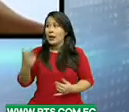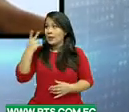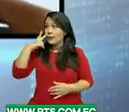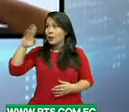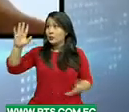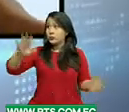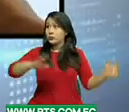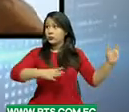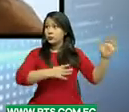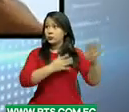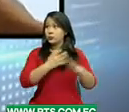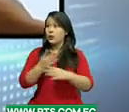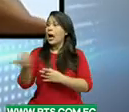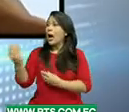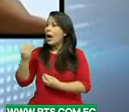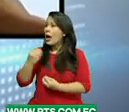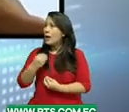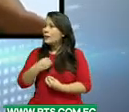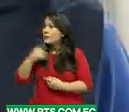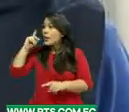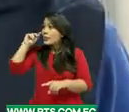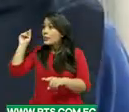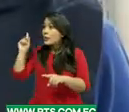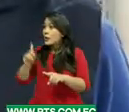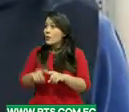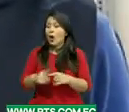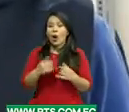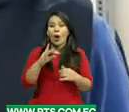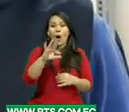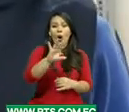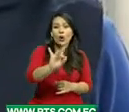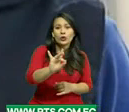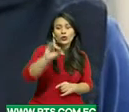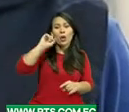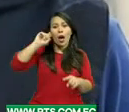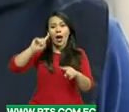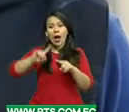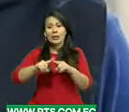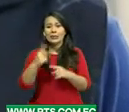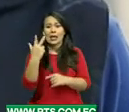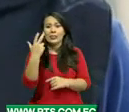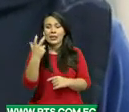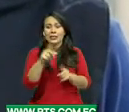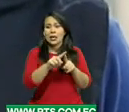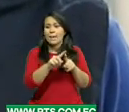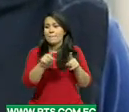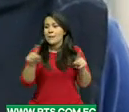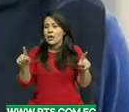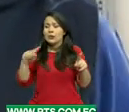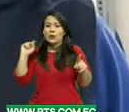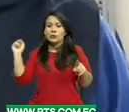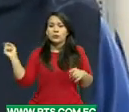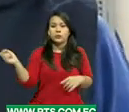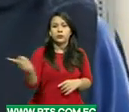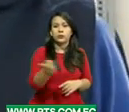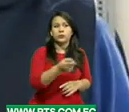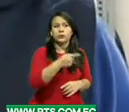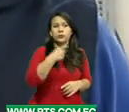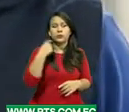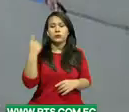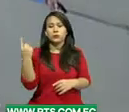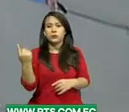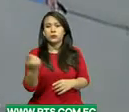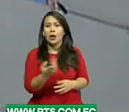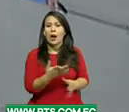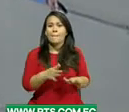pueden, de acuerdo al registro que tenemos, entre 8 hasta 13 metros por segundo. Esto quiere decir entre moderados a